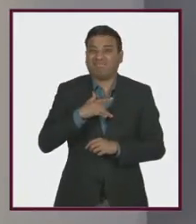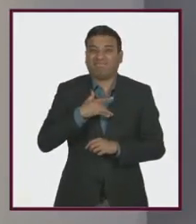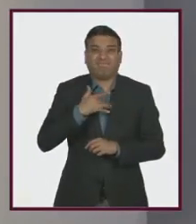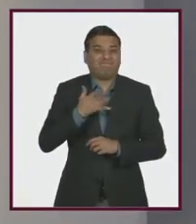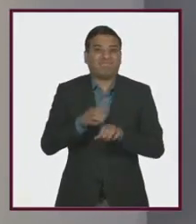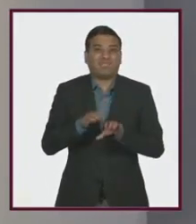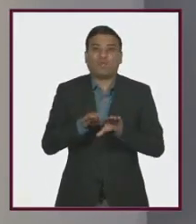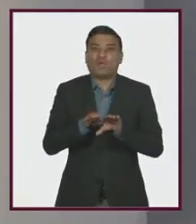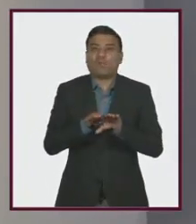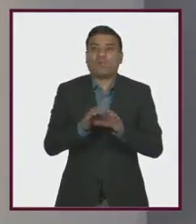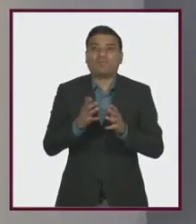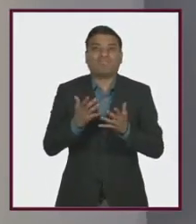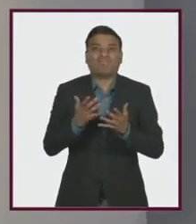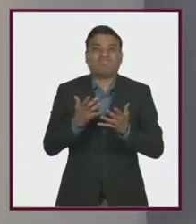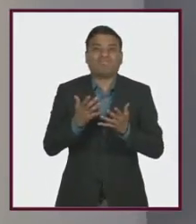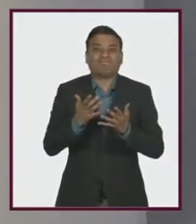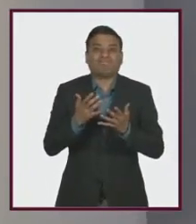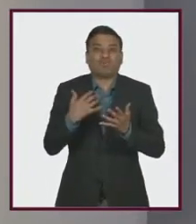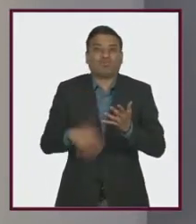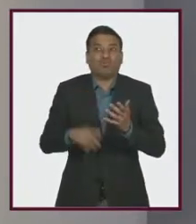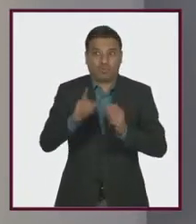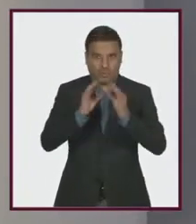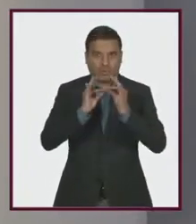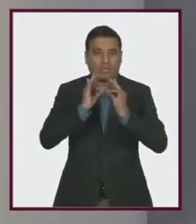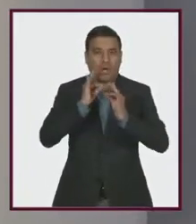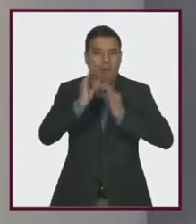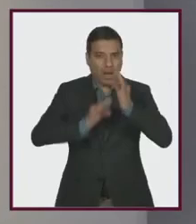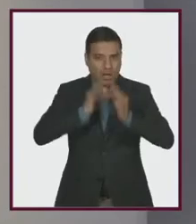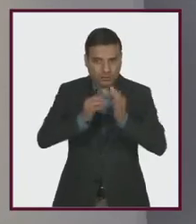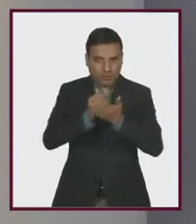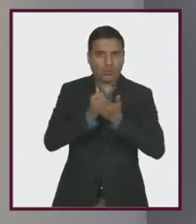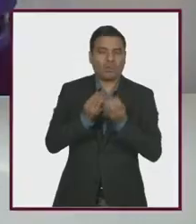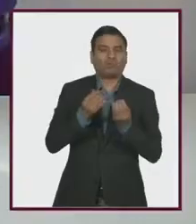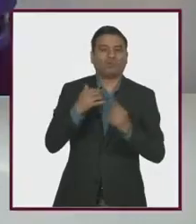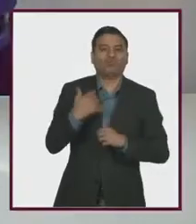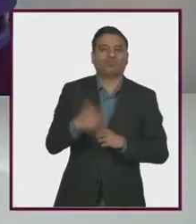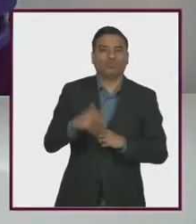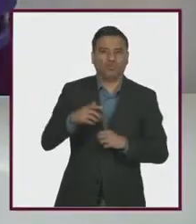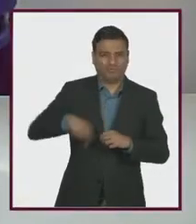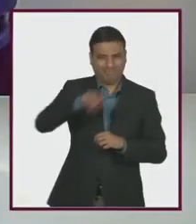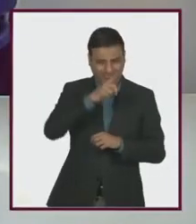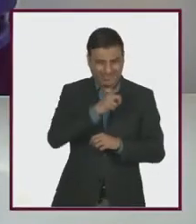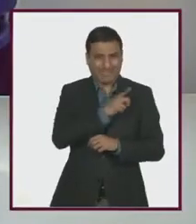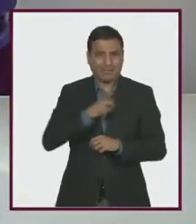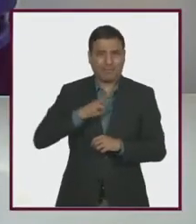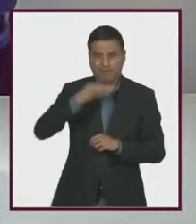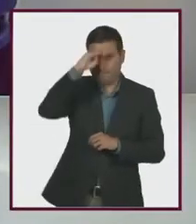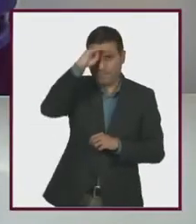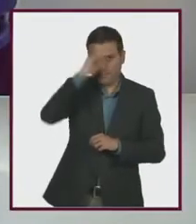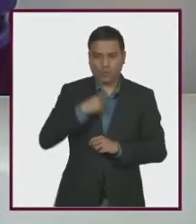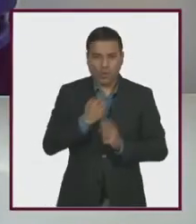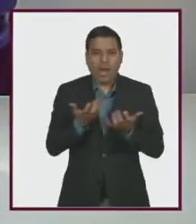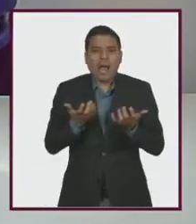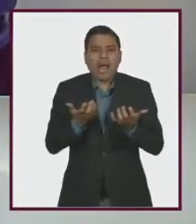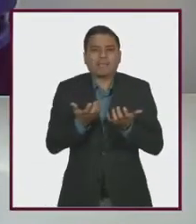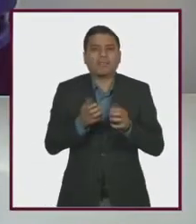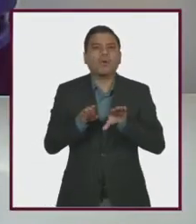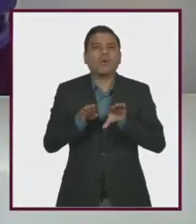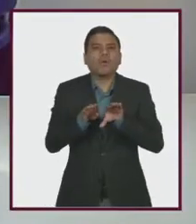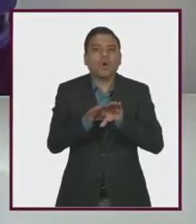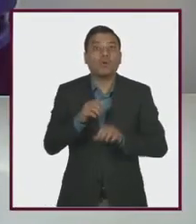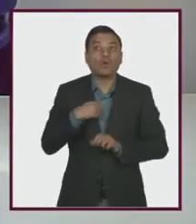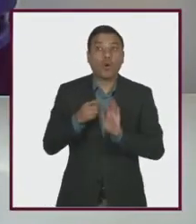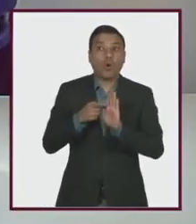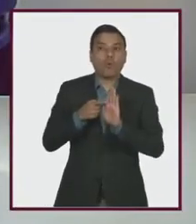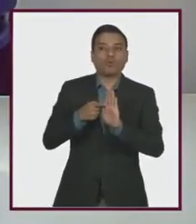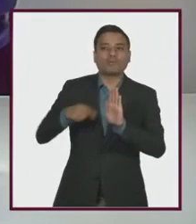tipo de campañas, y la realidad es que más bien empecemos por reflexionar qué conductas estamos teniendo y qué les estamos mostrando a nuestros